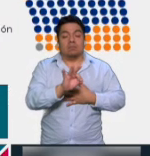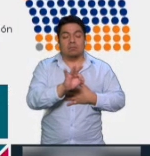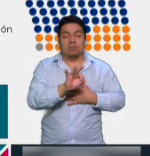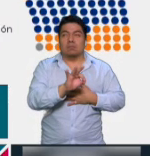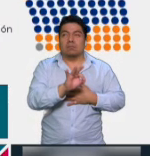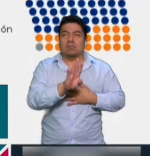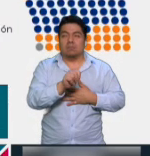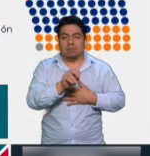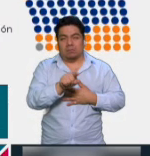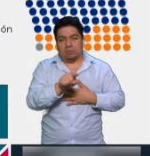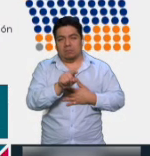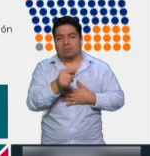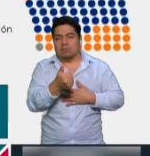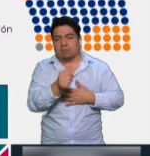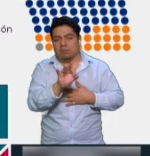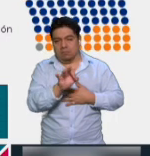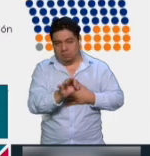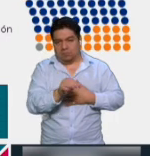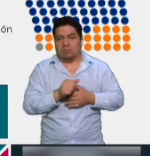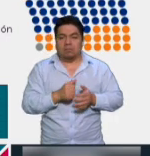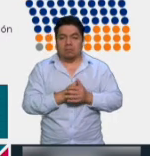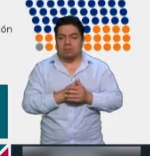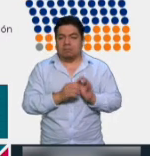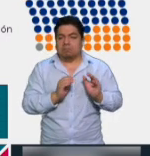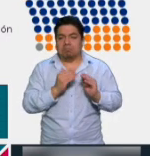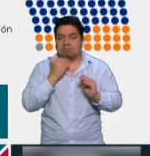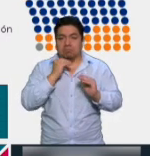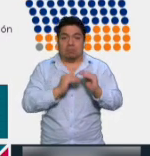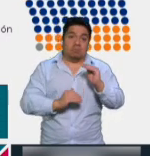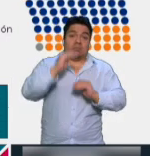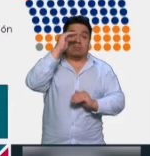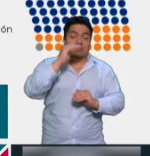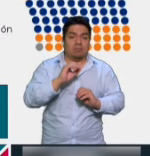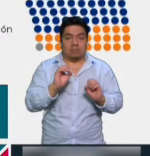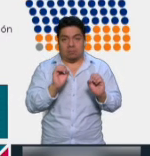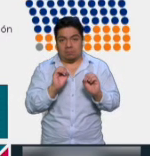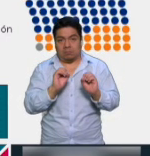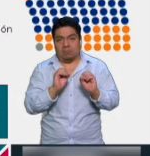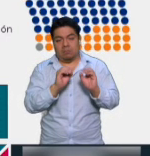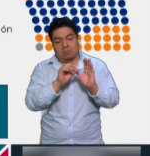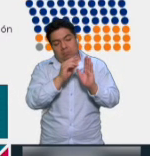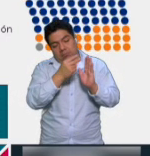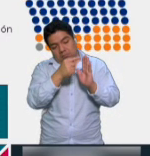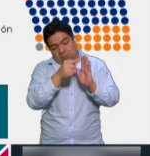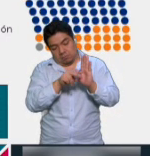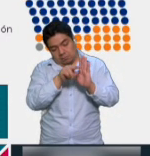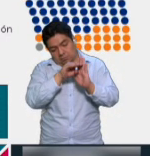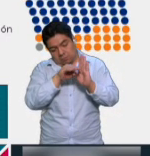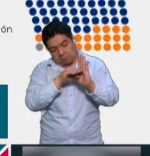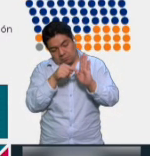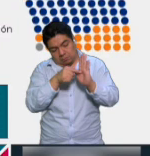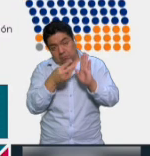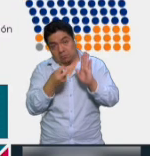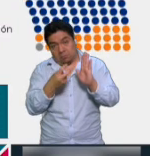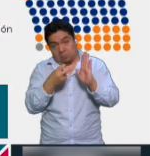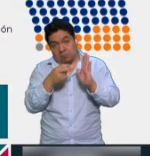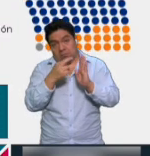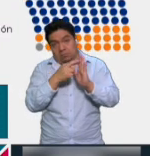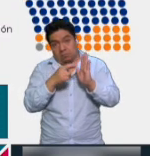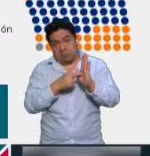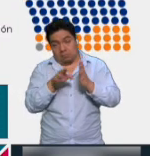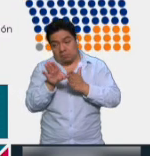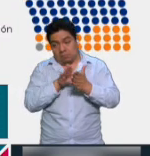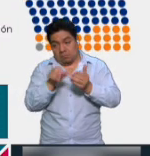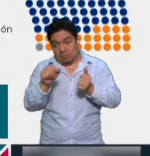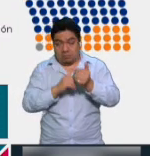.6%. No excede la segunda regla establecida por nuestra Constitución. Y